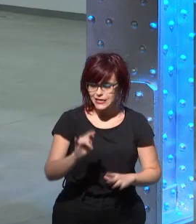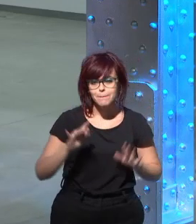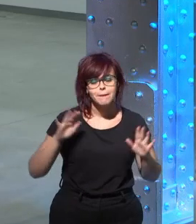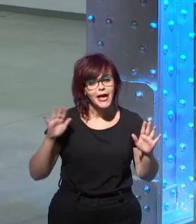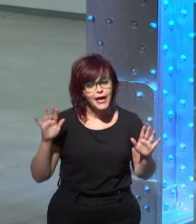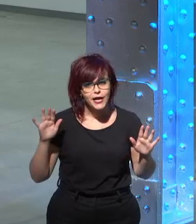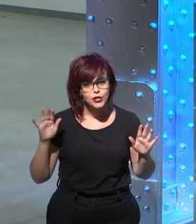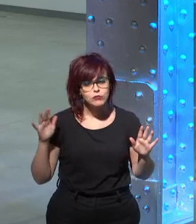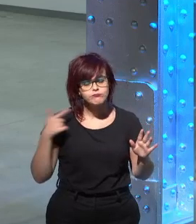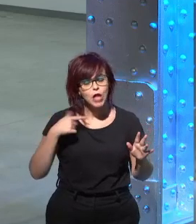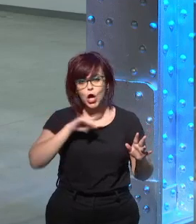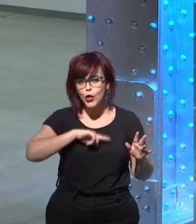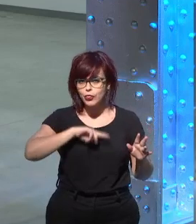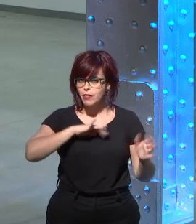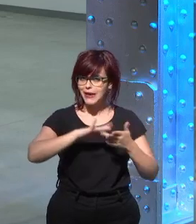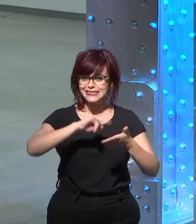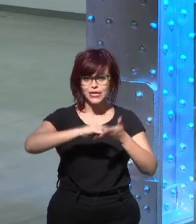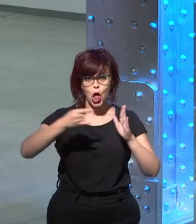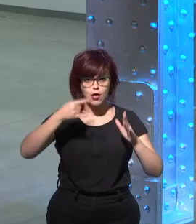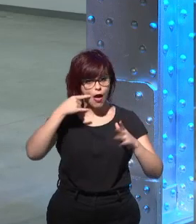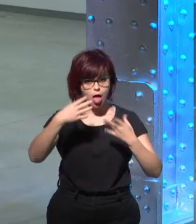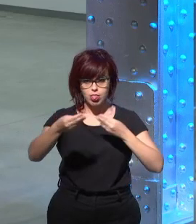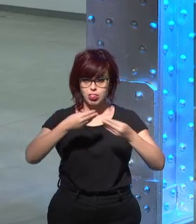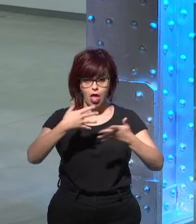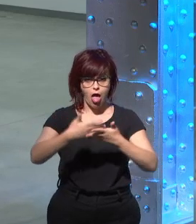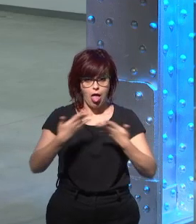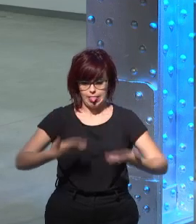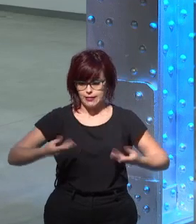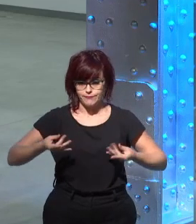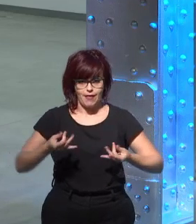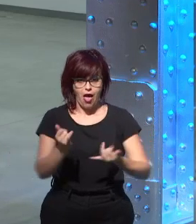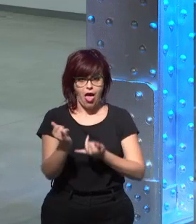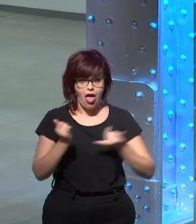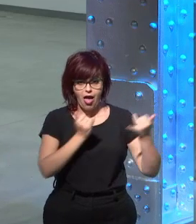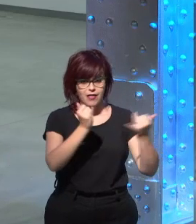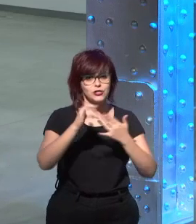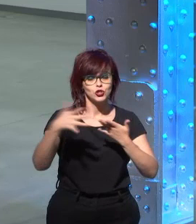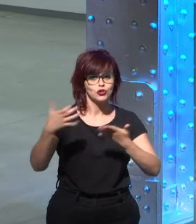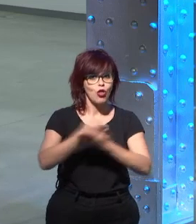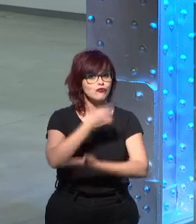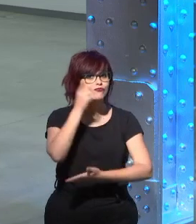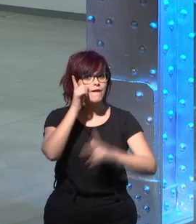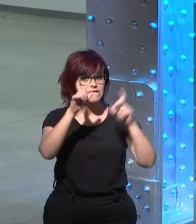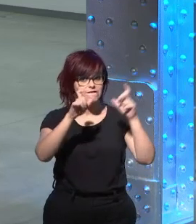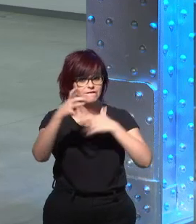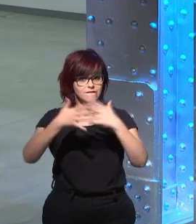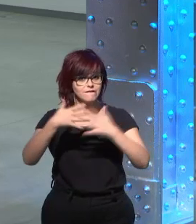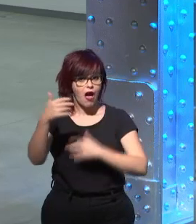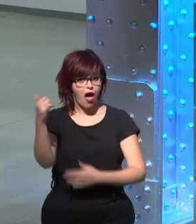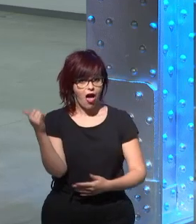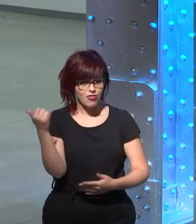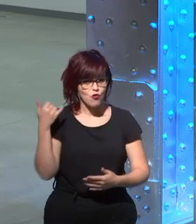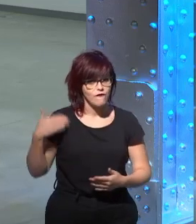Pero hay que ser conscientes de que la tecnología está aquí y que todos tenemos un dispositivo de estos ahora mismo en